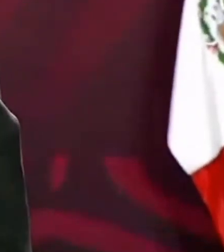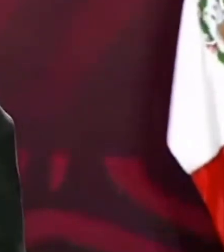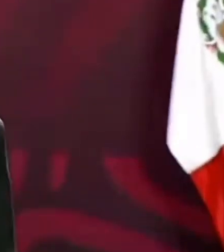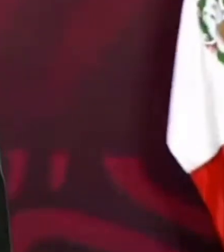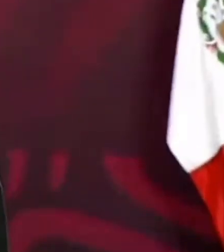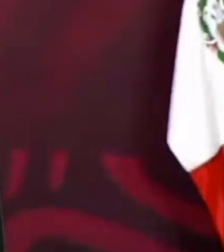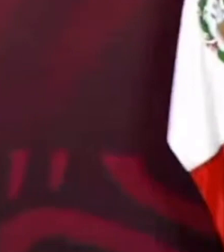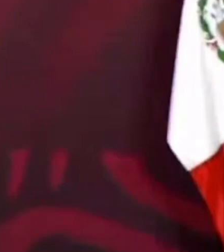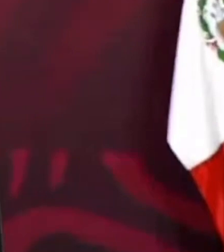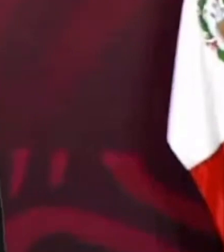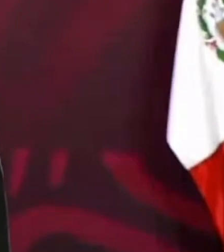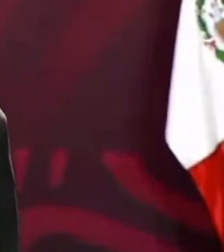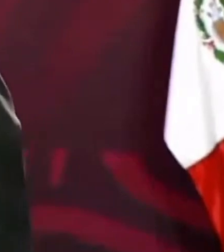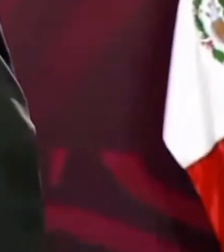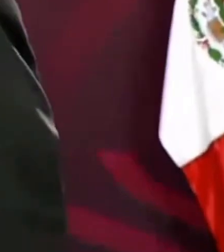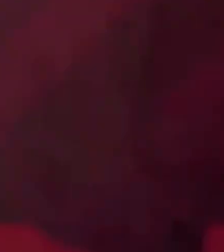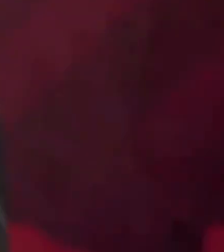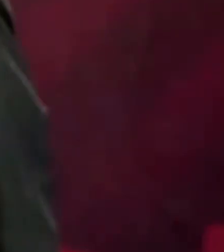Ya claro de